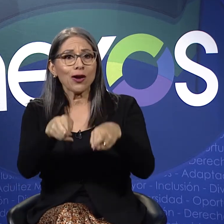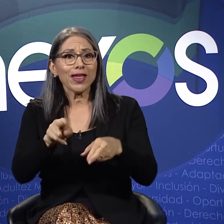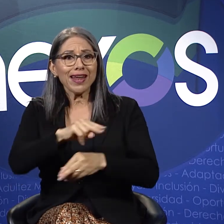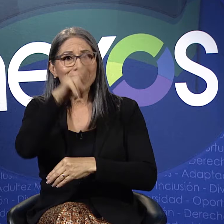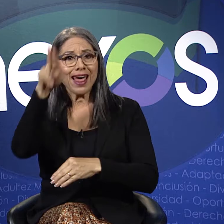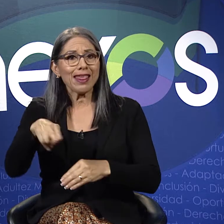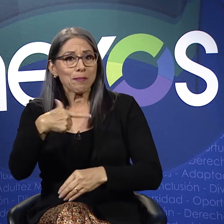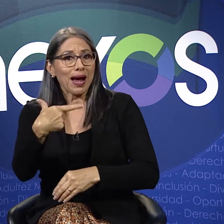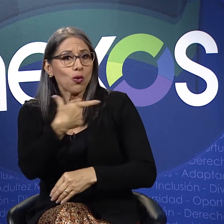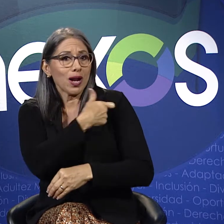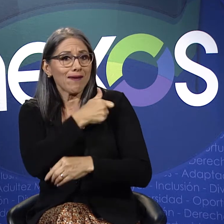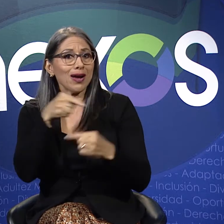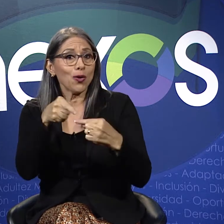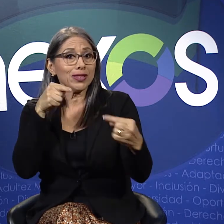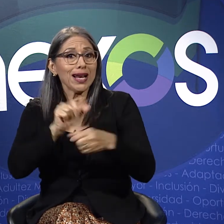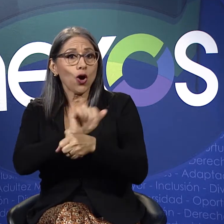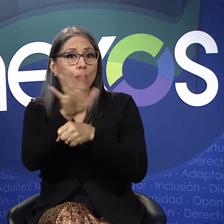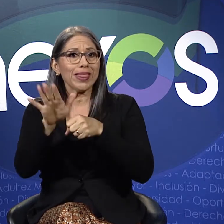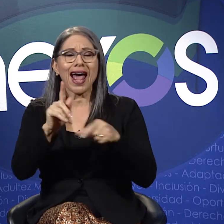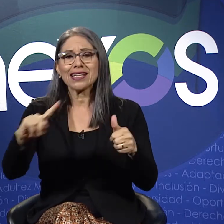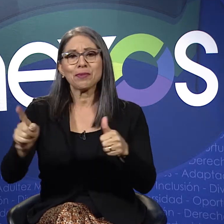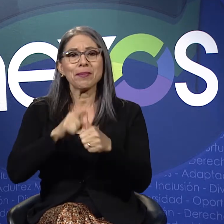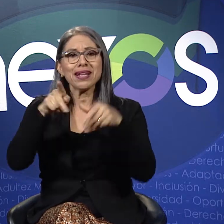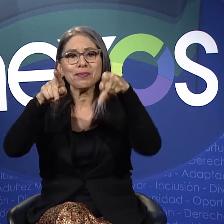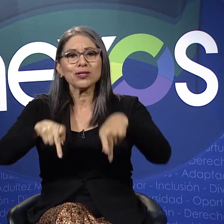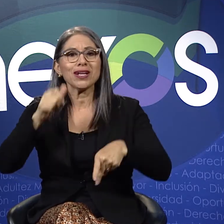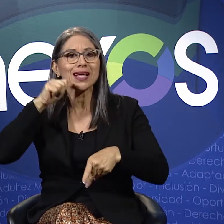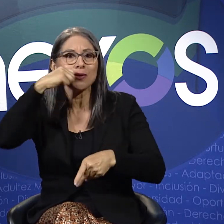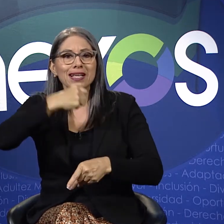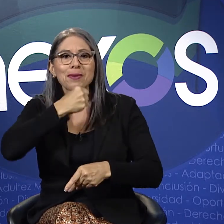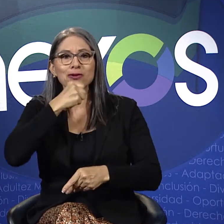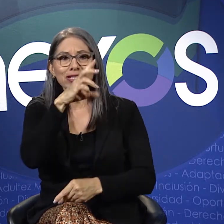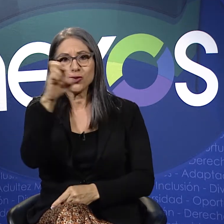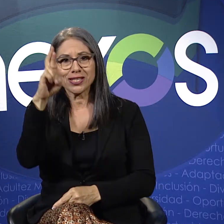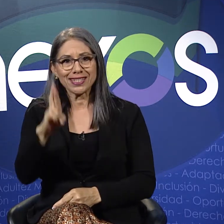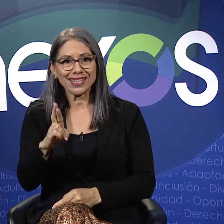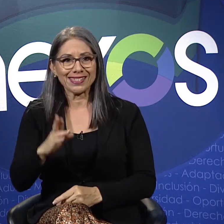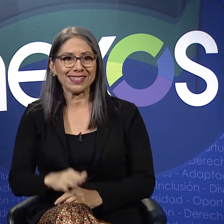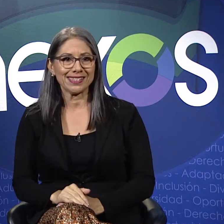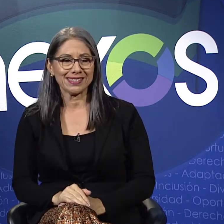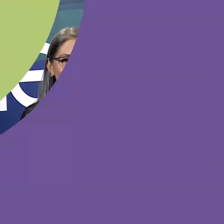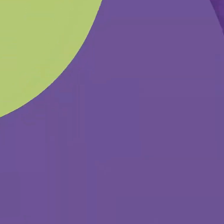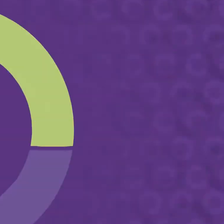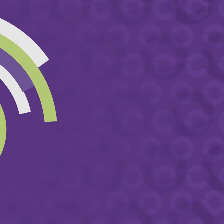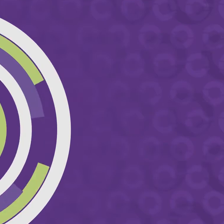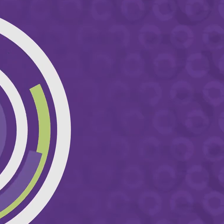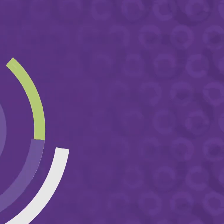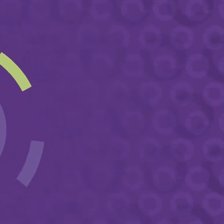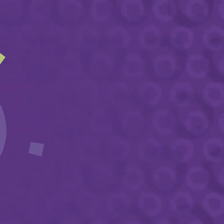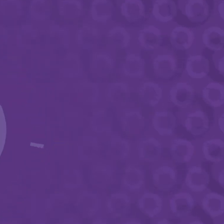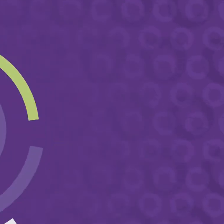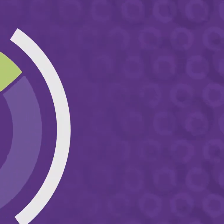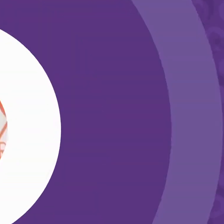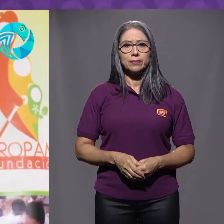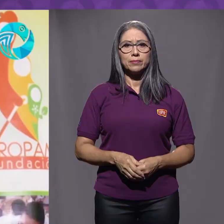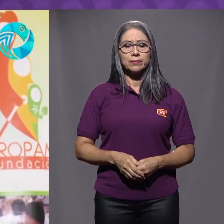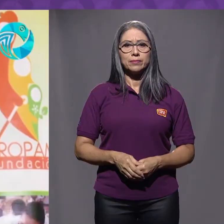Como regalo de Navidad, vacunaban contra el COVID a las primeras personas adultas mayores costarricenses.